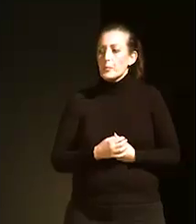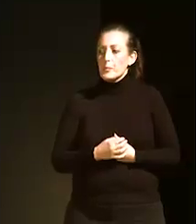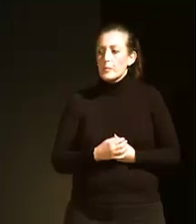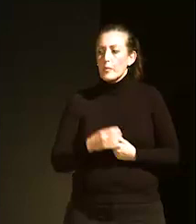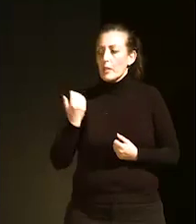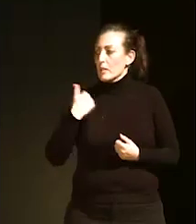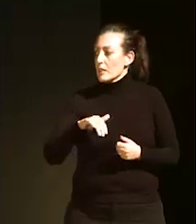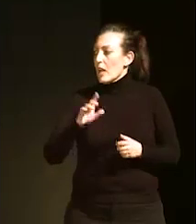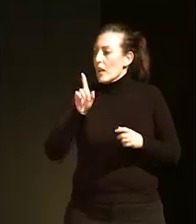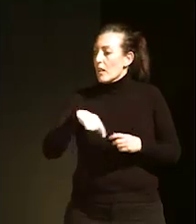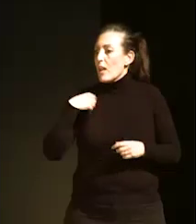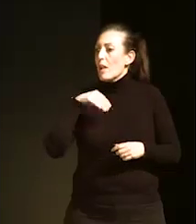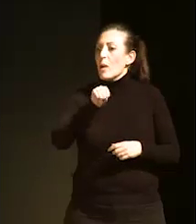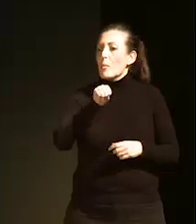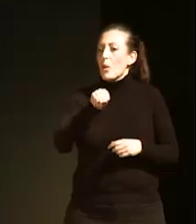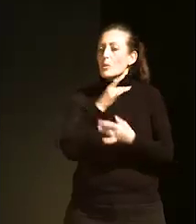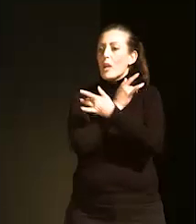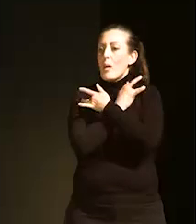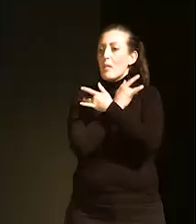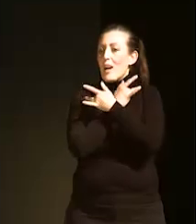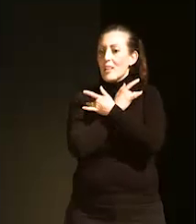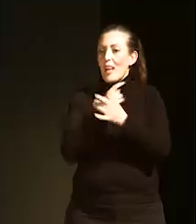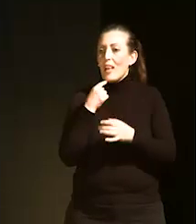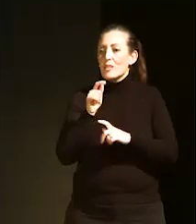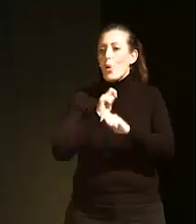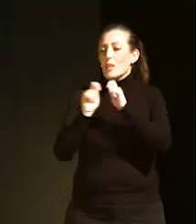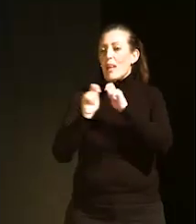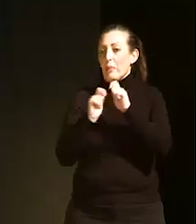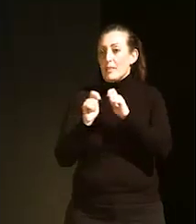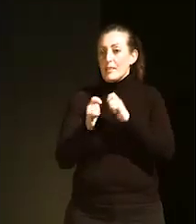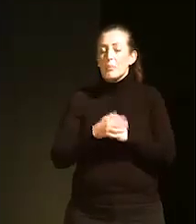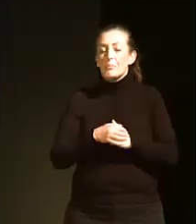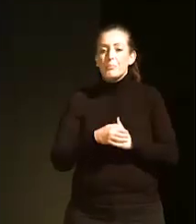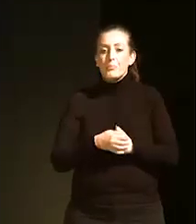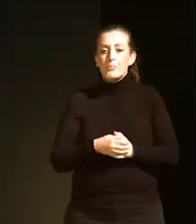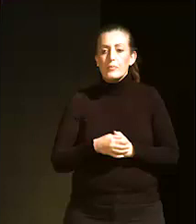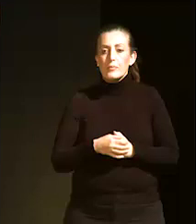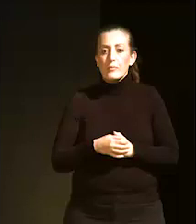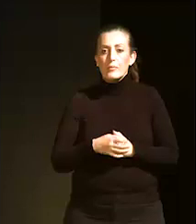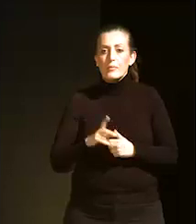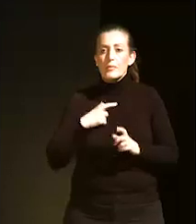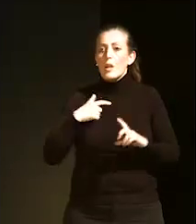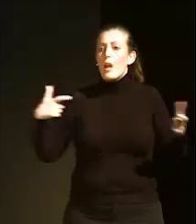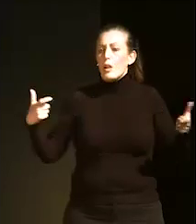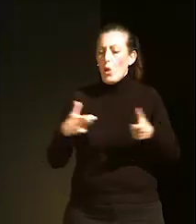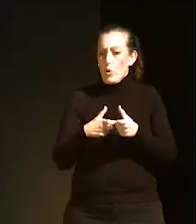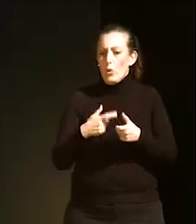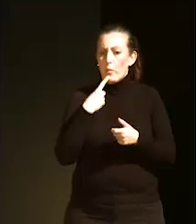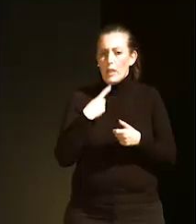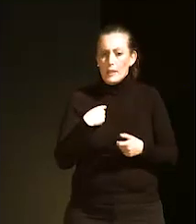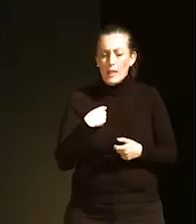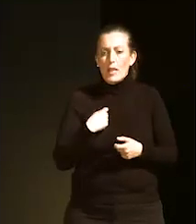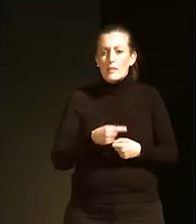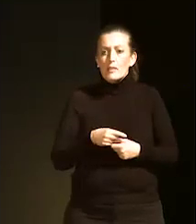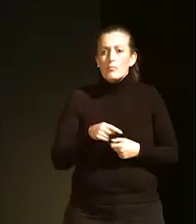yo también le pregunté a maría hice como una serie de entrevistas y bueno nos reunimos y ella me decía que